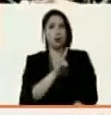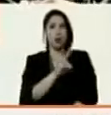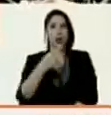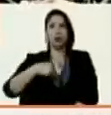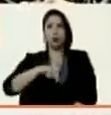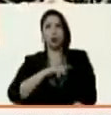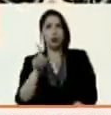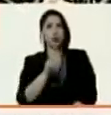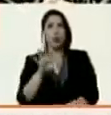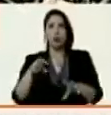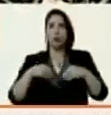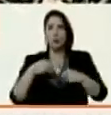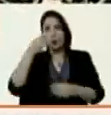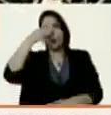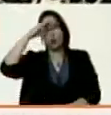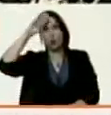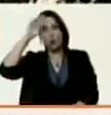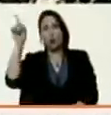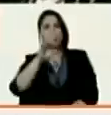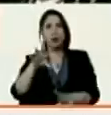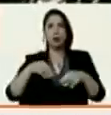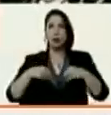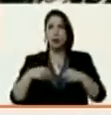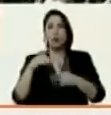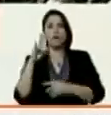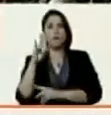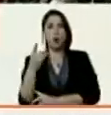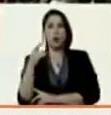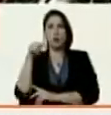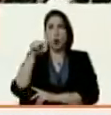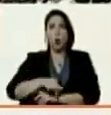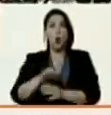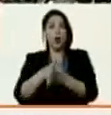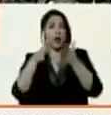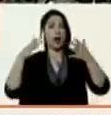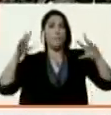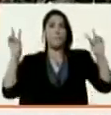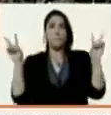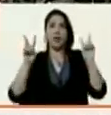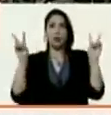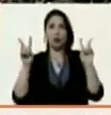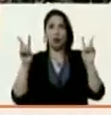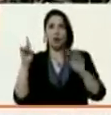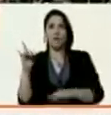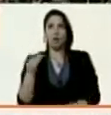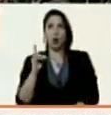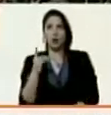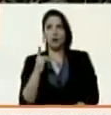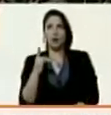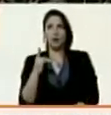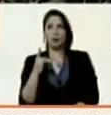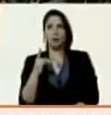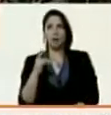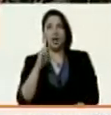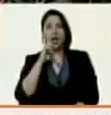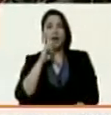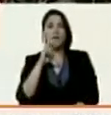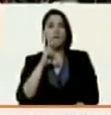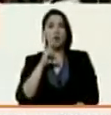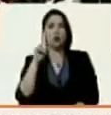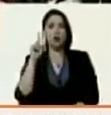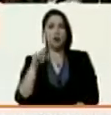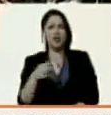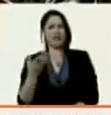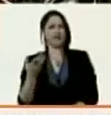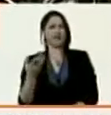no los aceptamos en cuba nosotros no lo aceptamos en bolivia hoy una gran victoria en bolivia de evo morales y la están